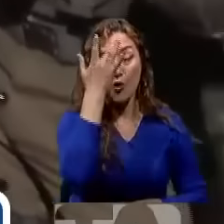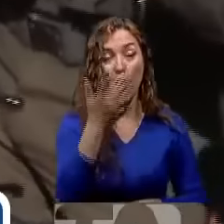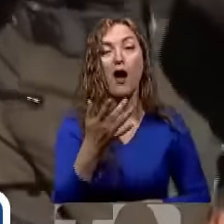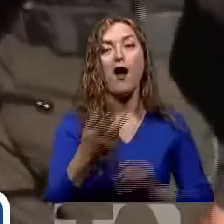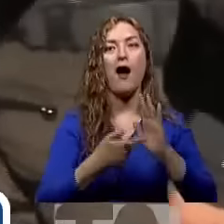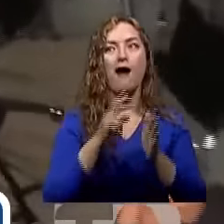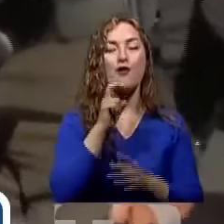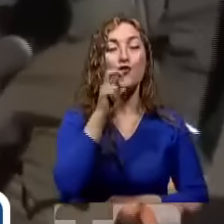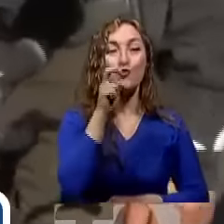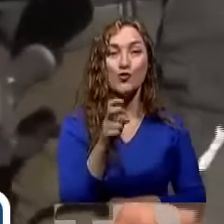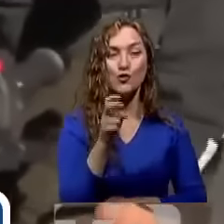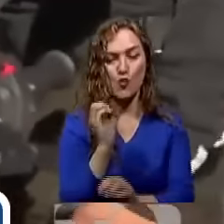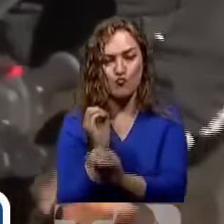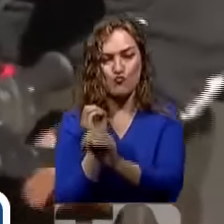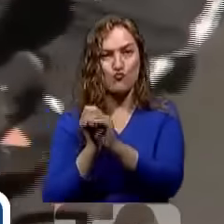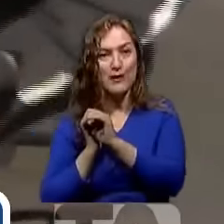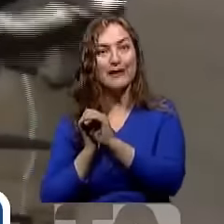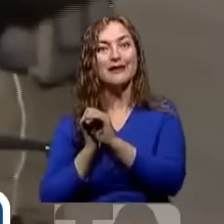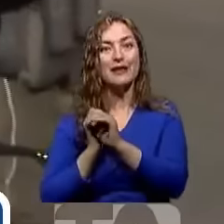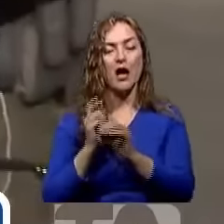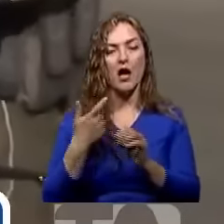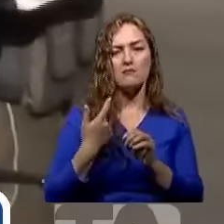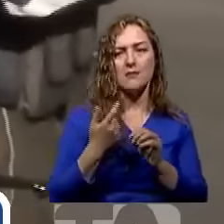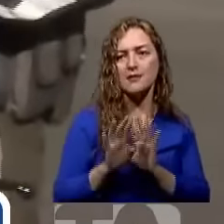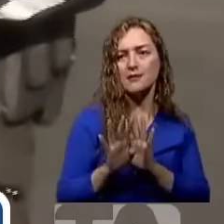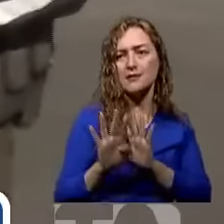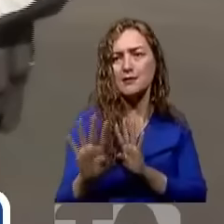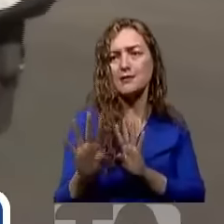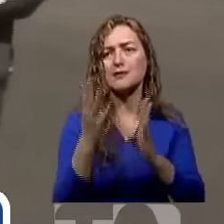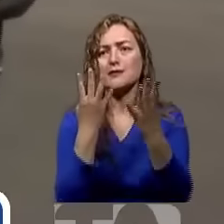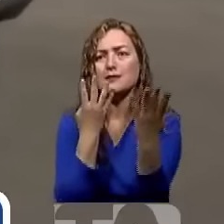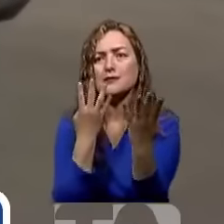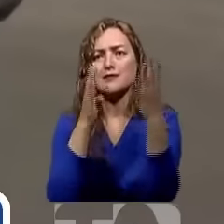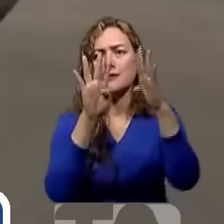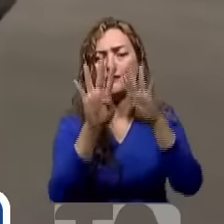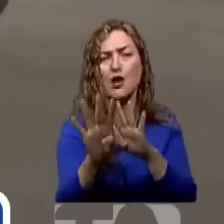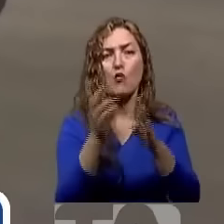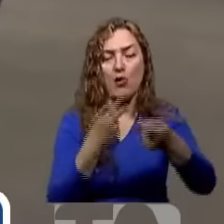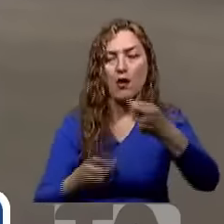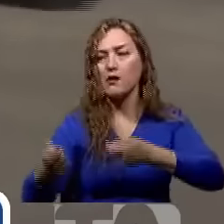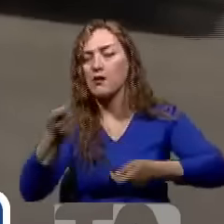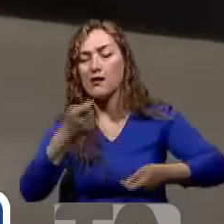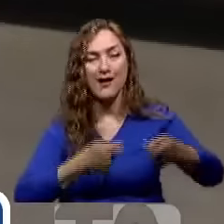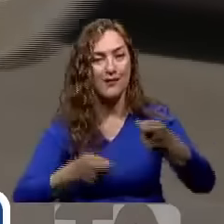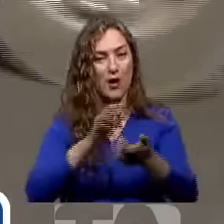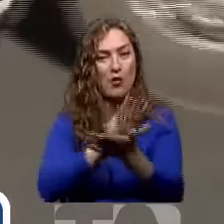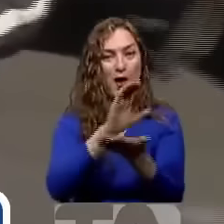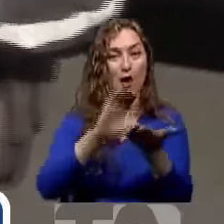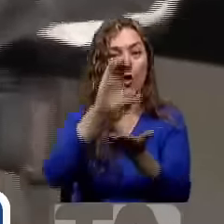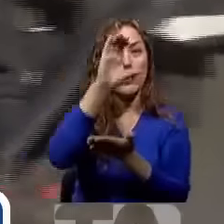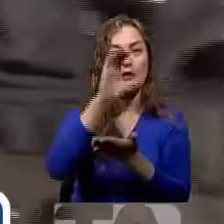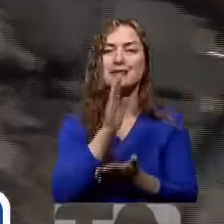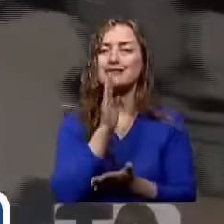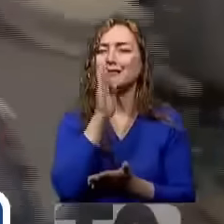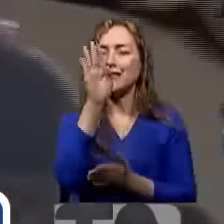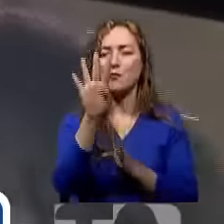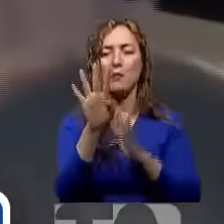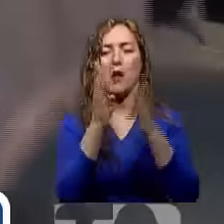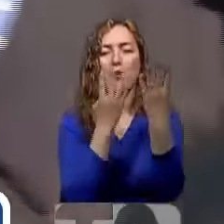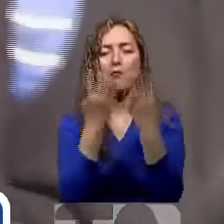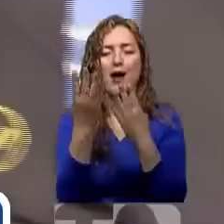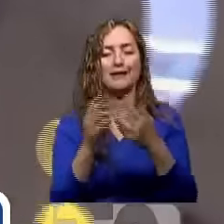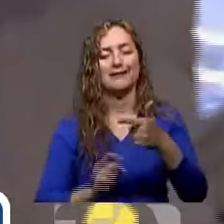paso obligatorio de muchos ciudadanos para lo que es la parte comercial e incluso escuelas y colegios. Tenemos el Playón de la